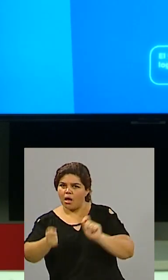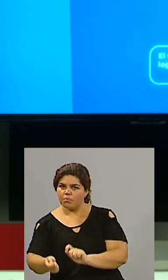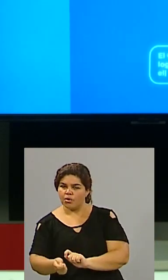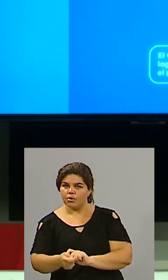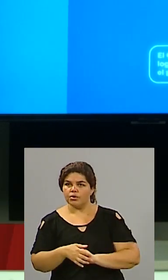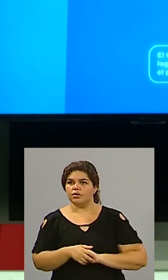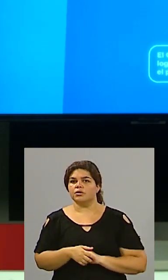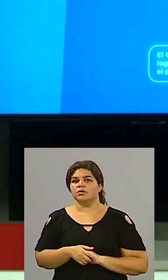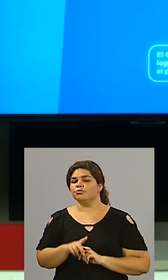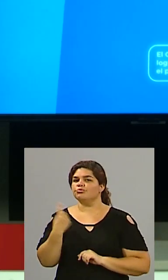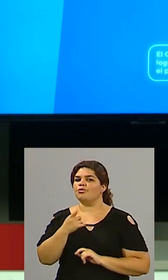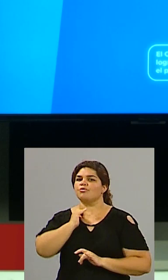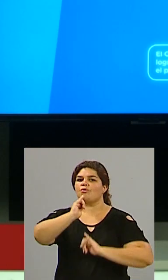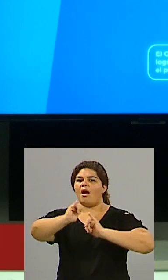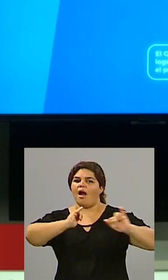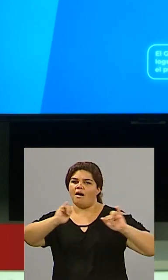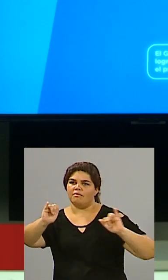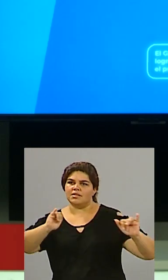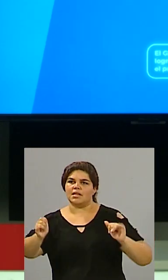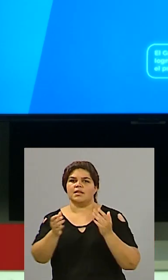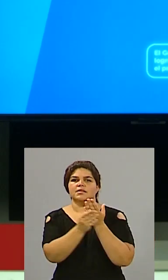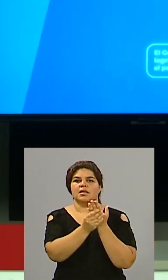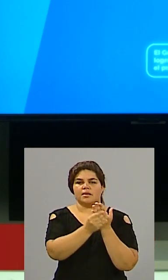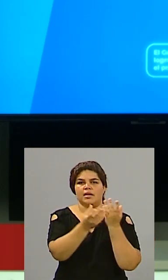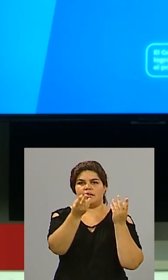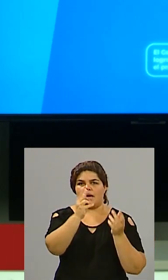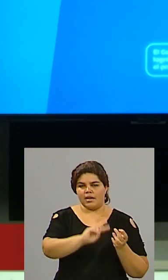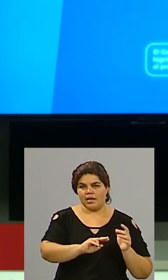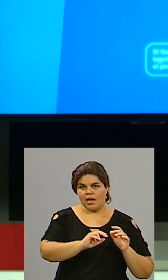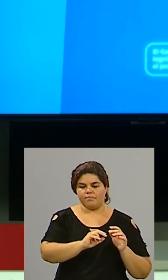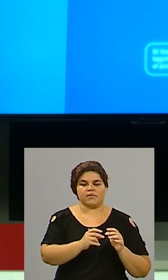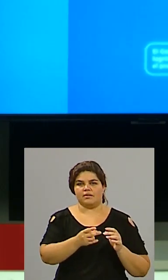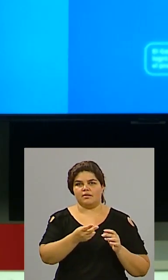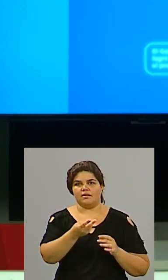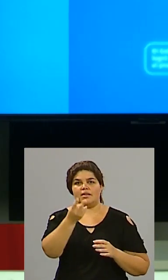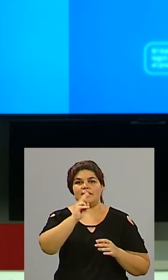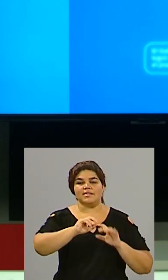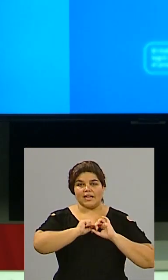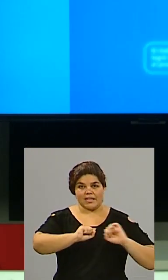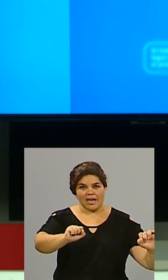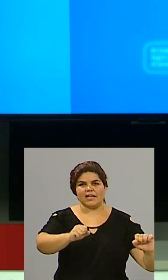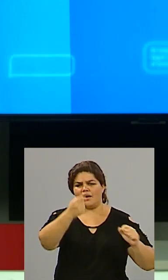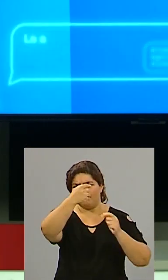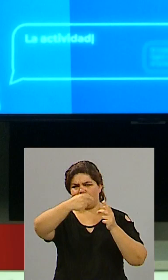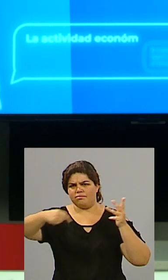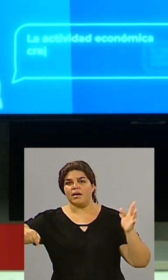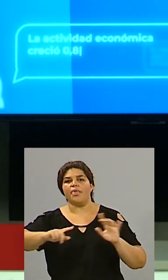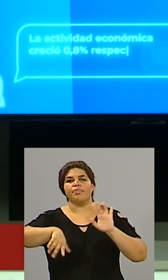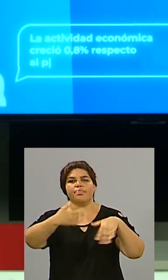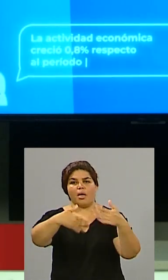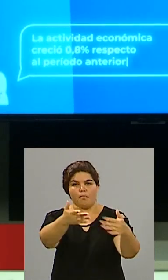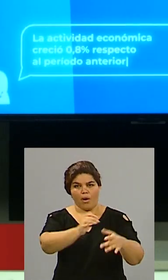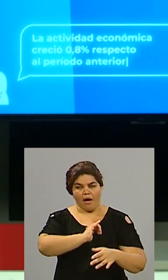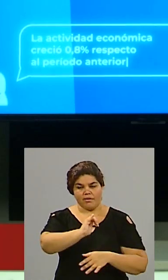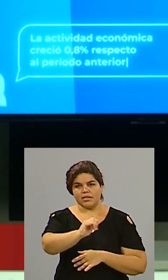digamos, de las cabezas en cuanto a subsecretarías y demás. El único que hemos confirmado es D'Agostino, pues lo dijo el gobernador. Vamos a